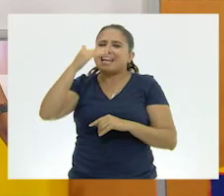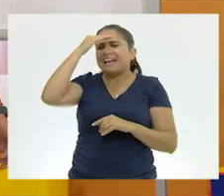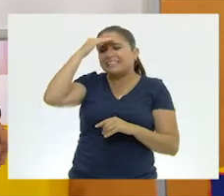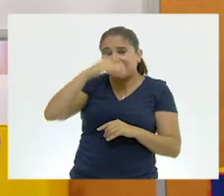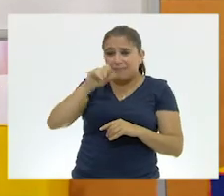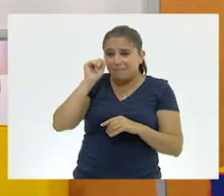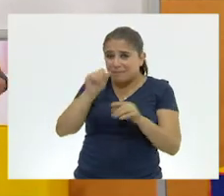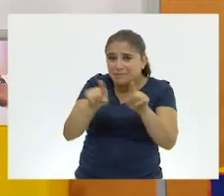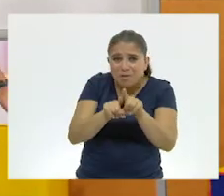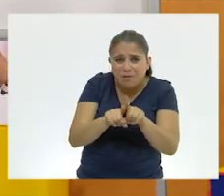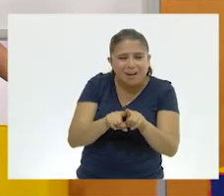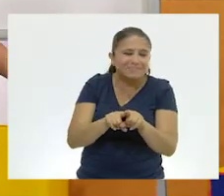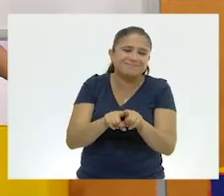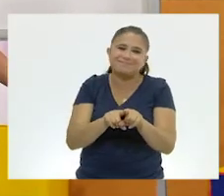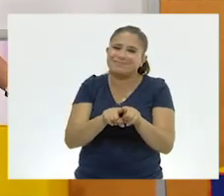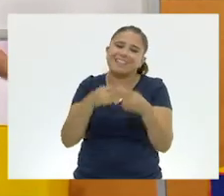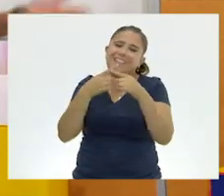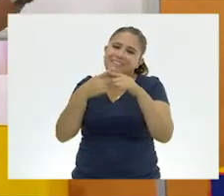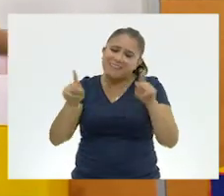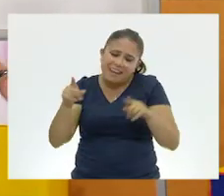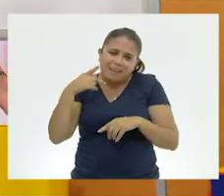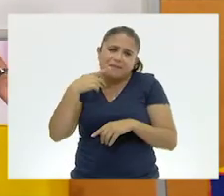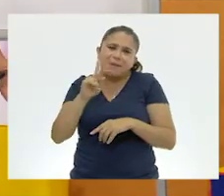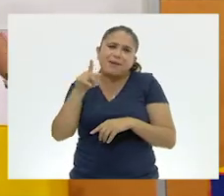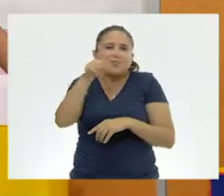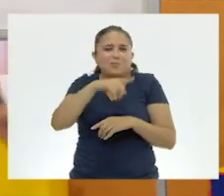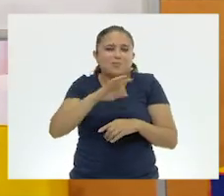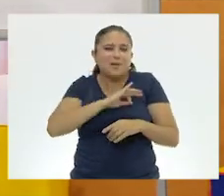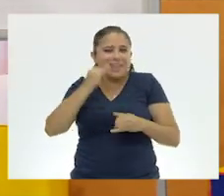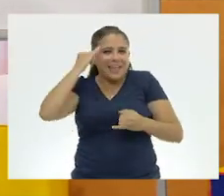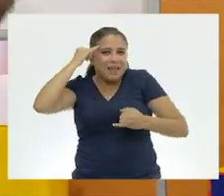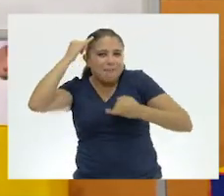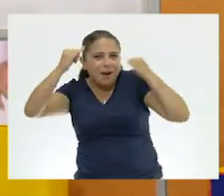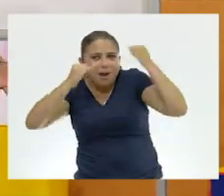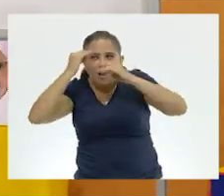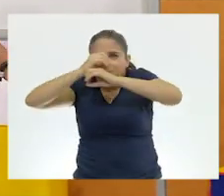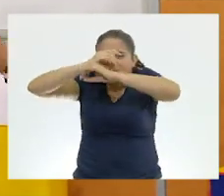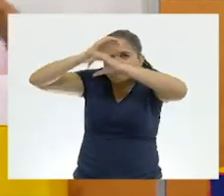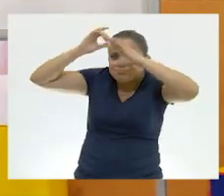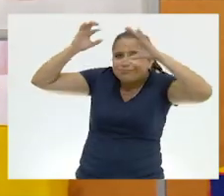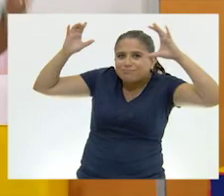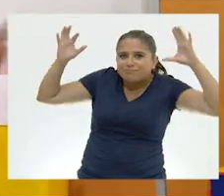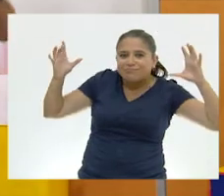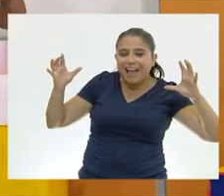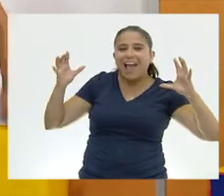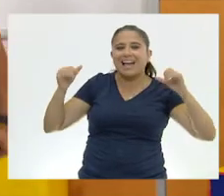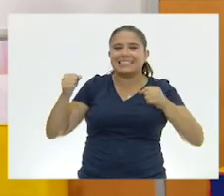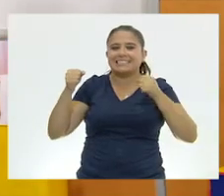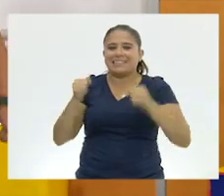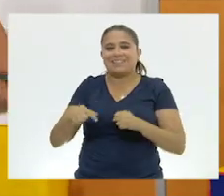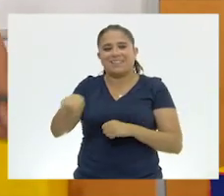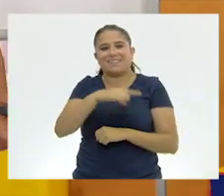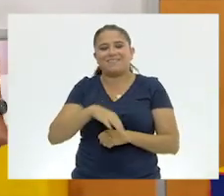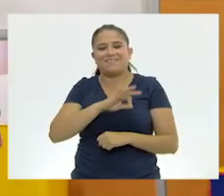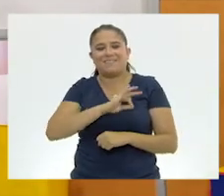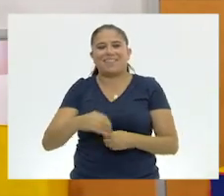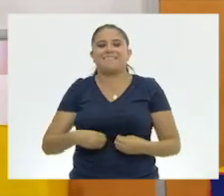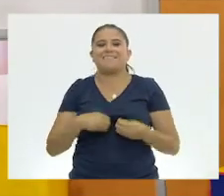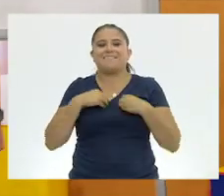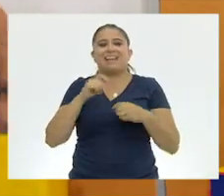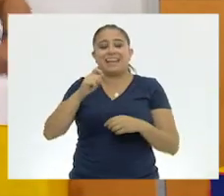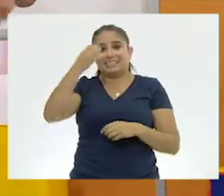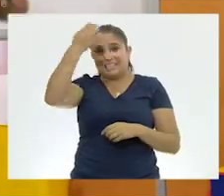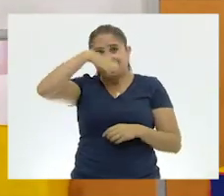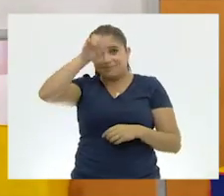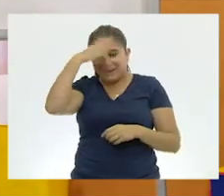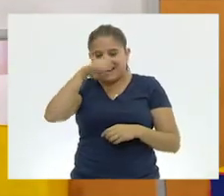mismo, pero si utilizamos nuestra imaginación, nuestra creatividad, seguro que podemos vivir una gran